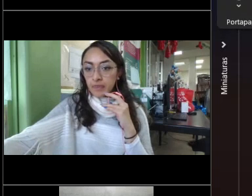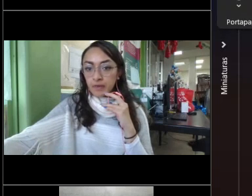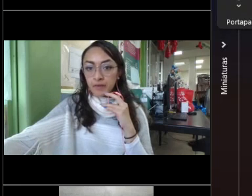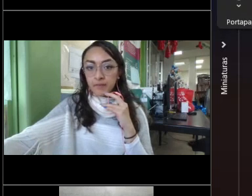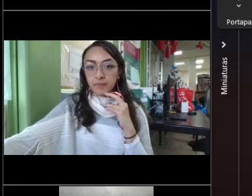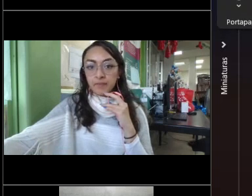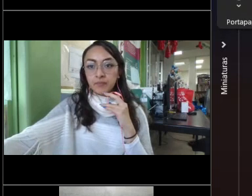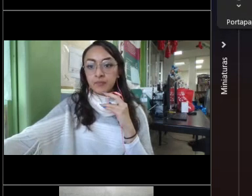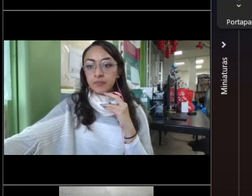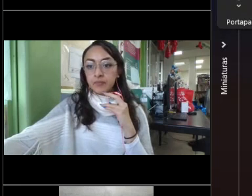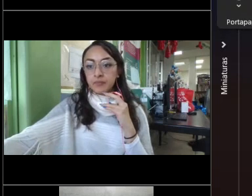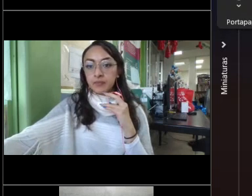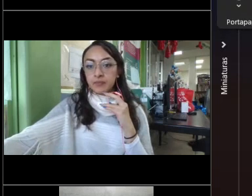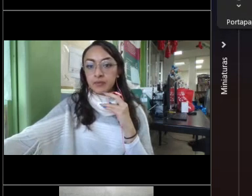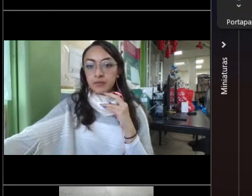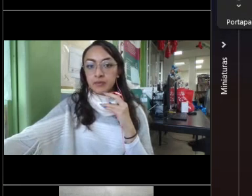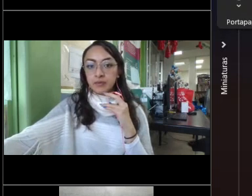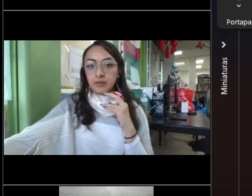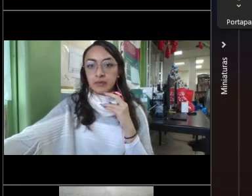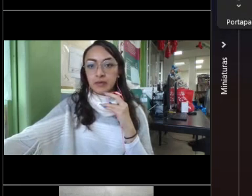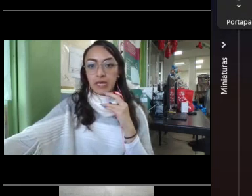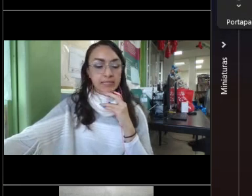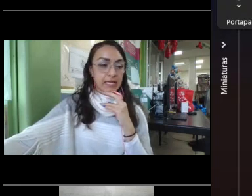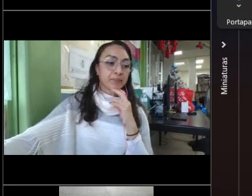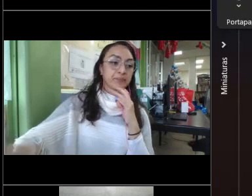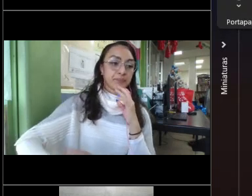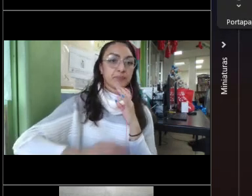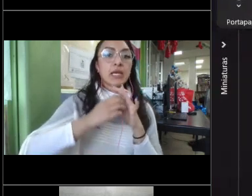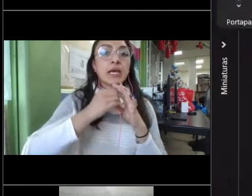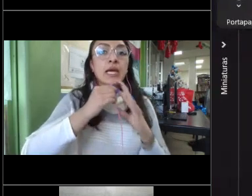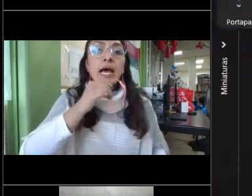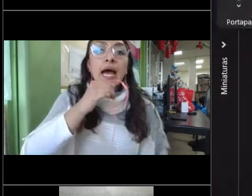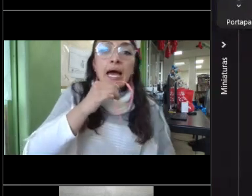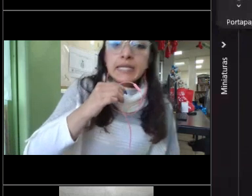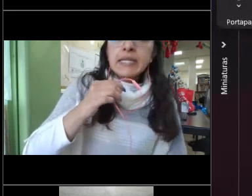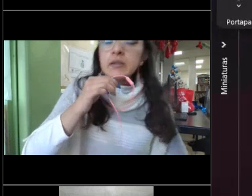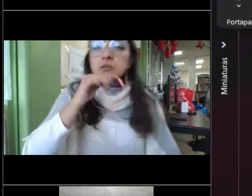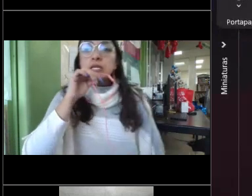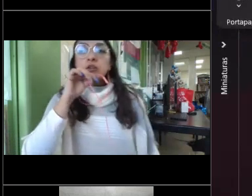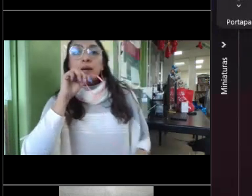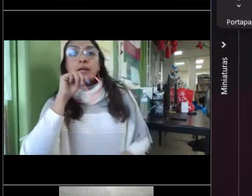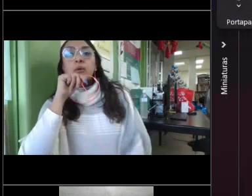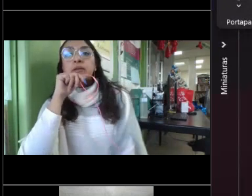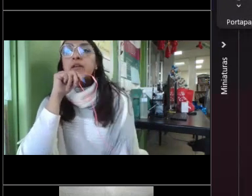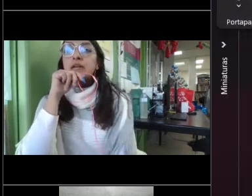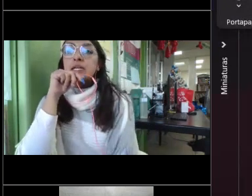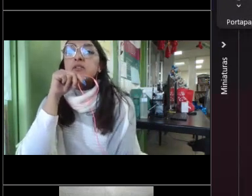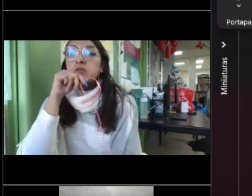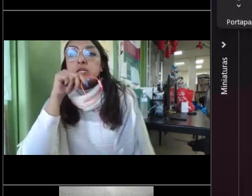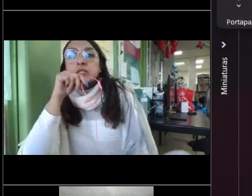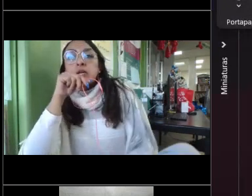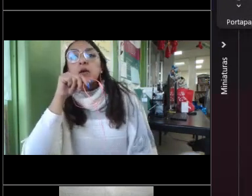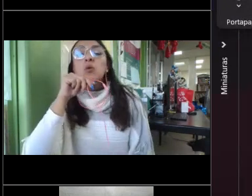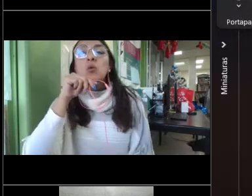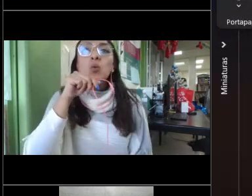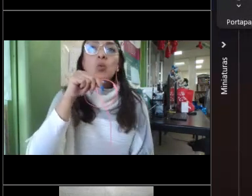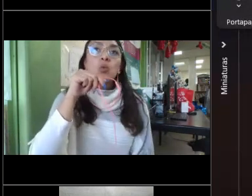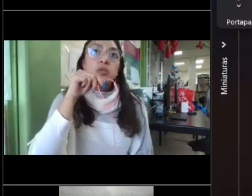ver un poquito más la diapositiva? Ahí está. Aquí tenemos que tomar en cuenta varias